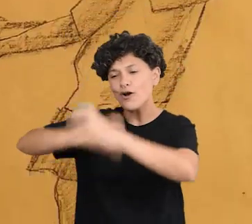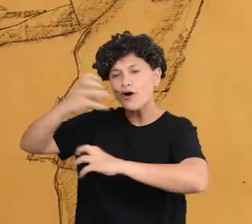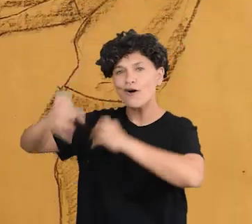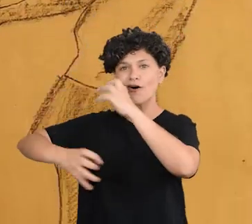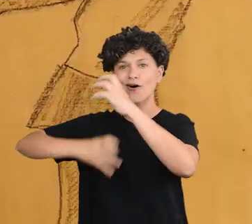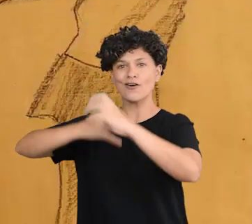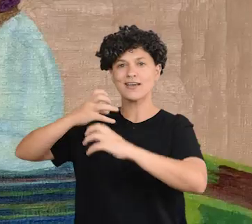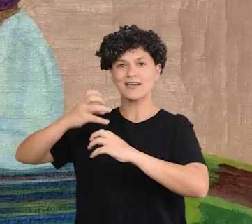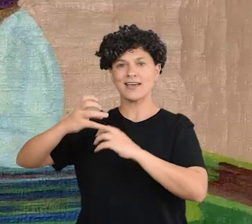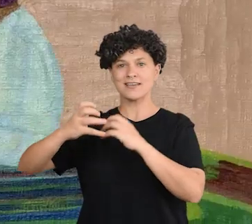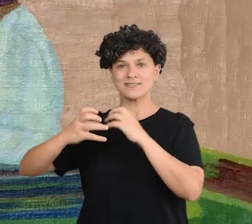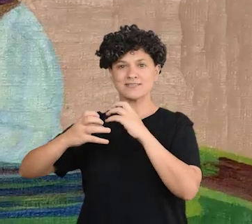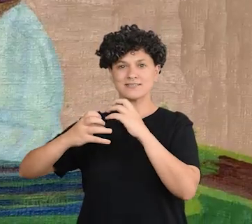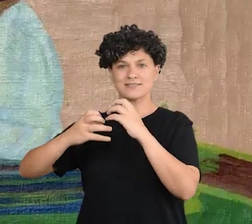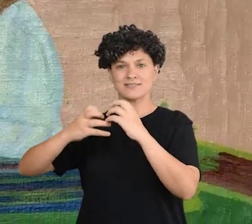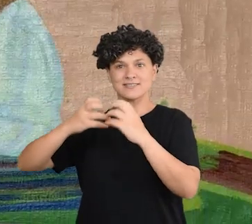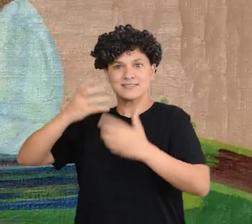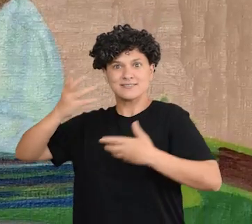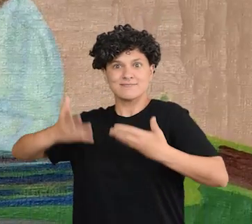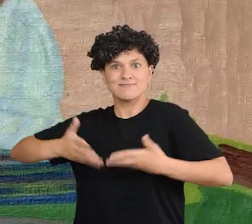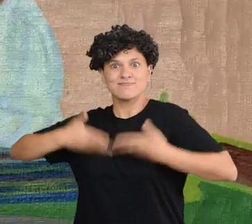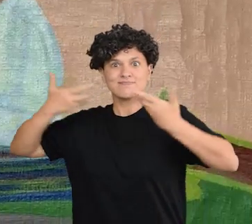danzas, colores,